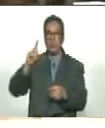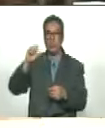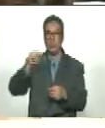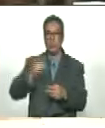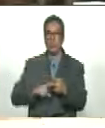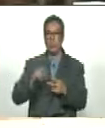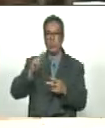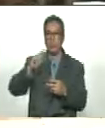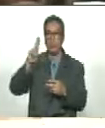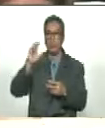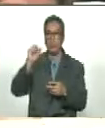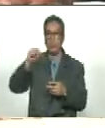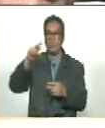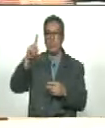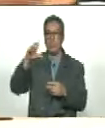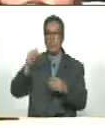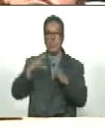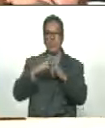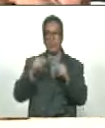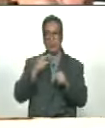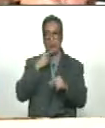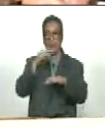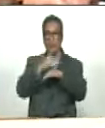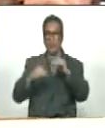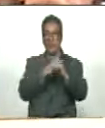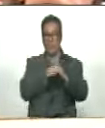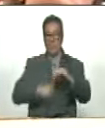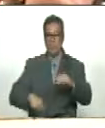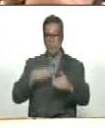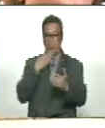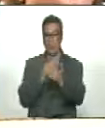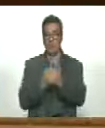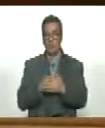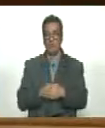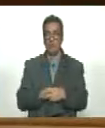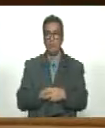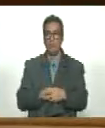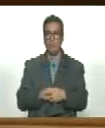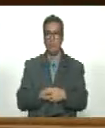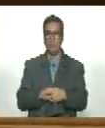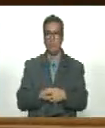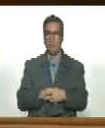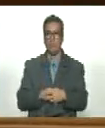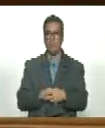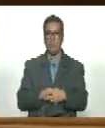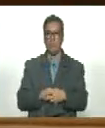y Ruanda. Es todo, ciudadano primero vicepresidente. Muchísimas gracias.